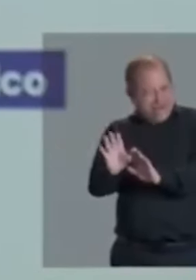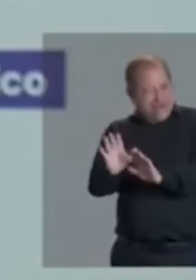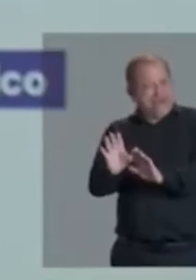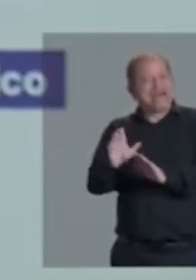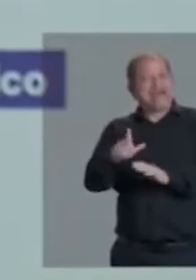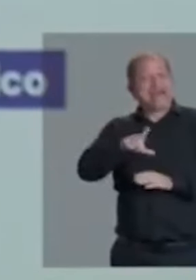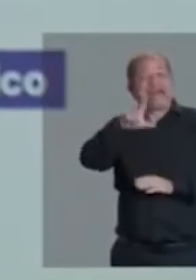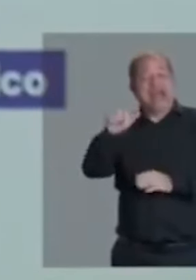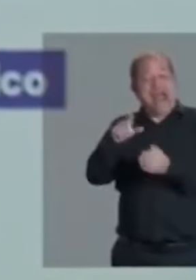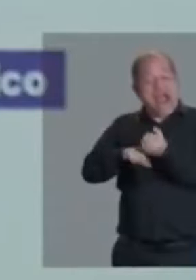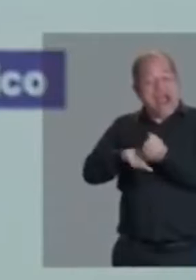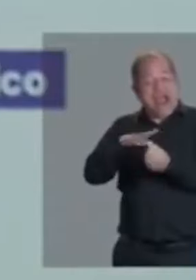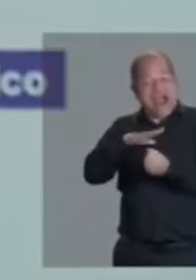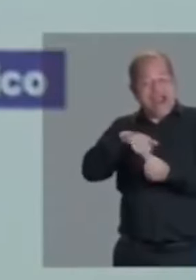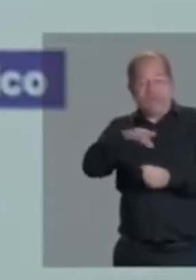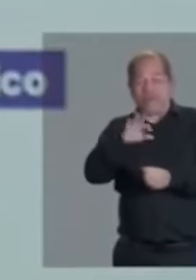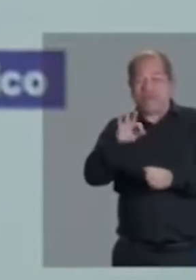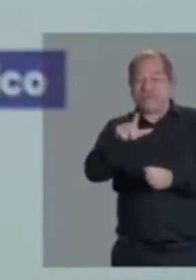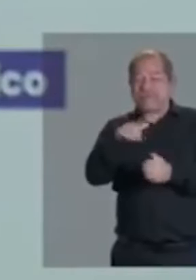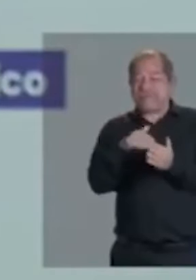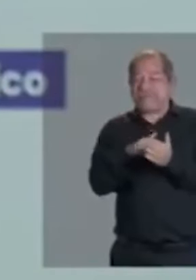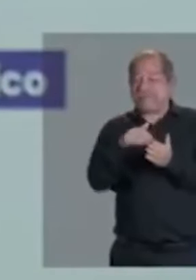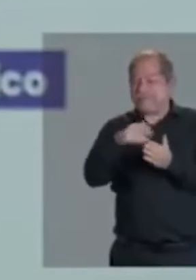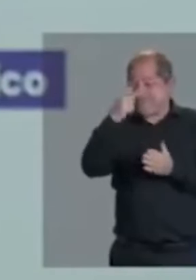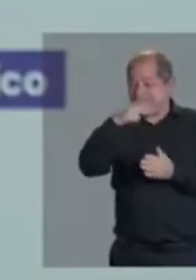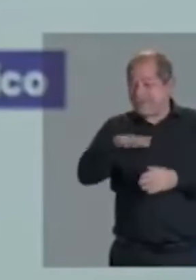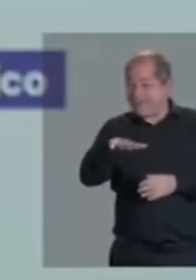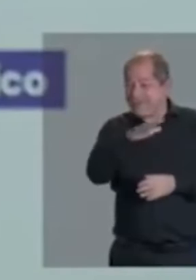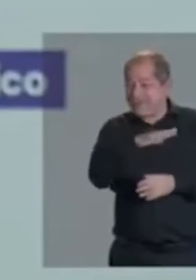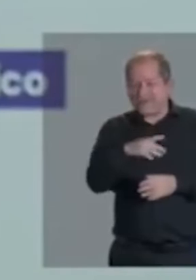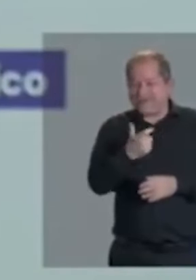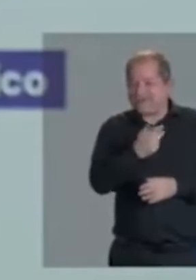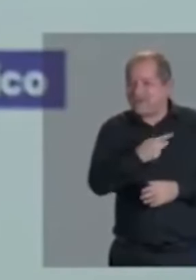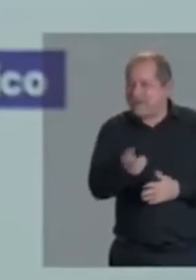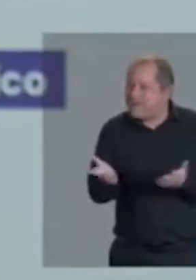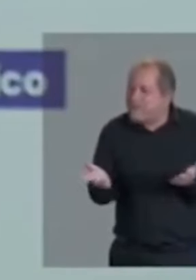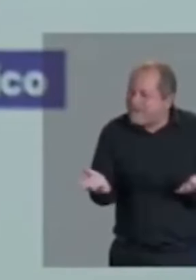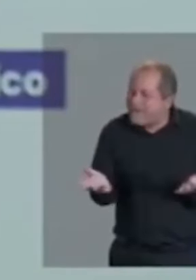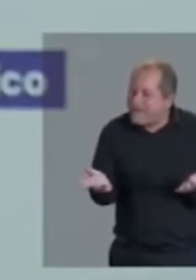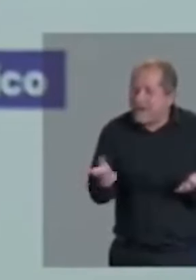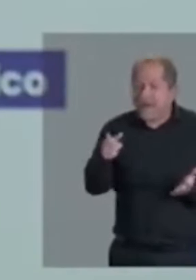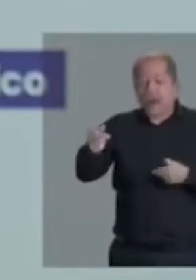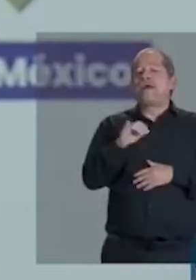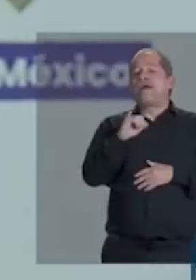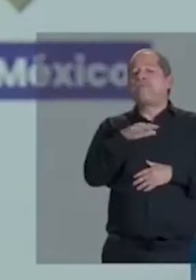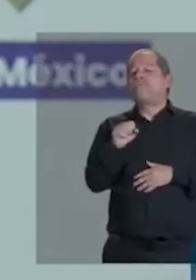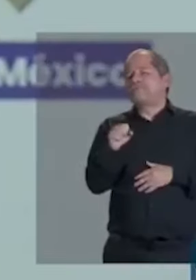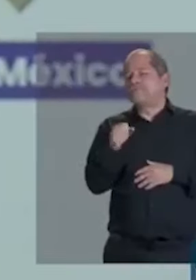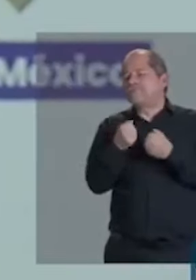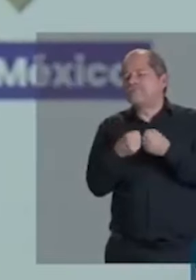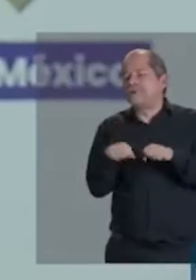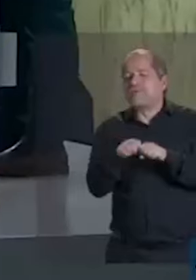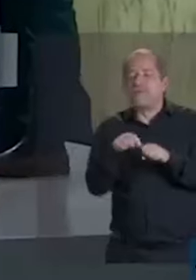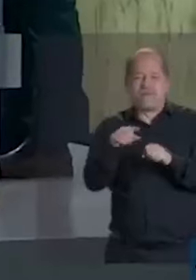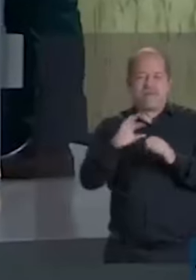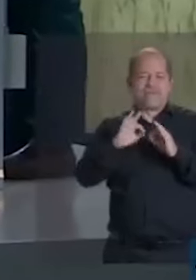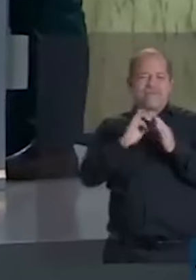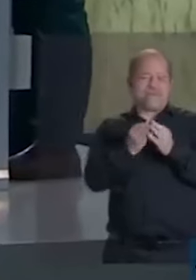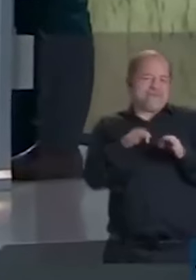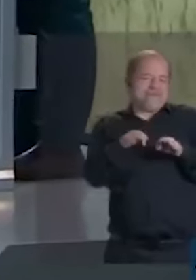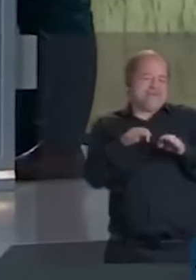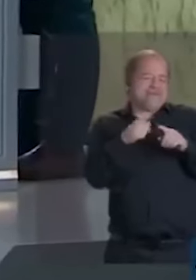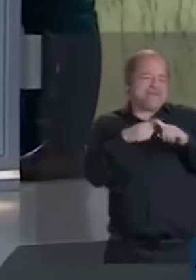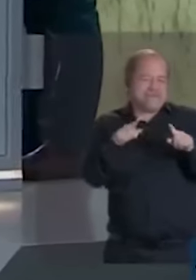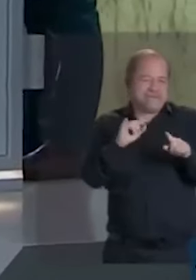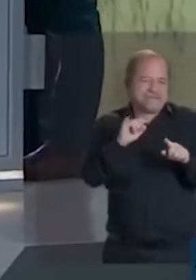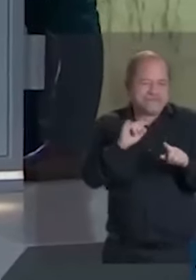de mexicanos en la pobreza. ¡Qué vergüenza que celebre resultados! ¿Qué presumes? Y ahora sí vamos a hablar de